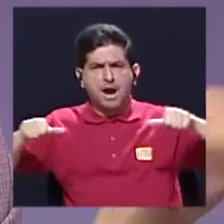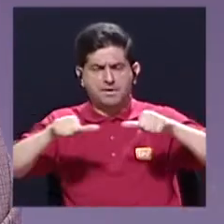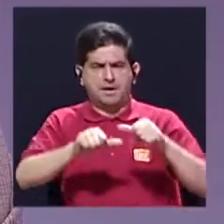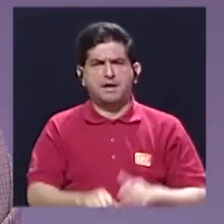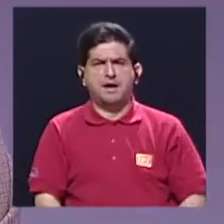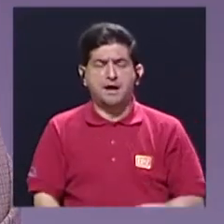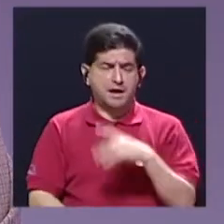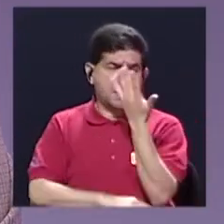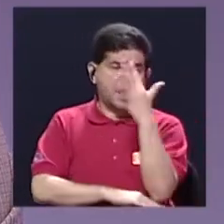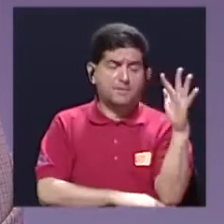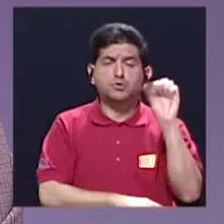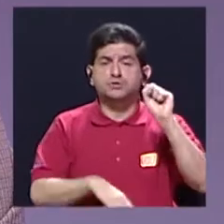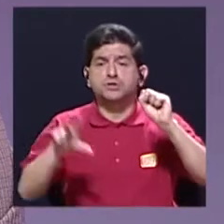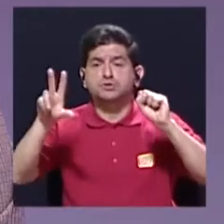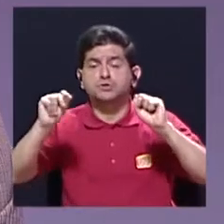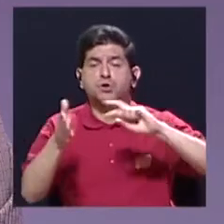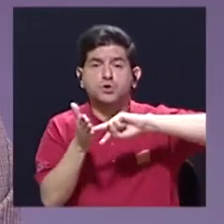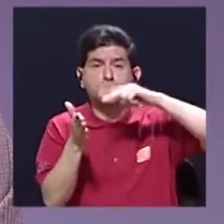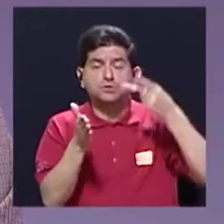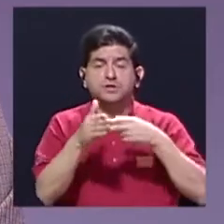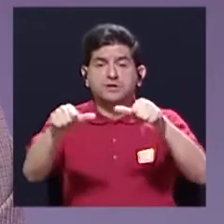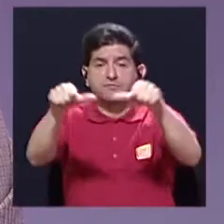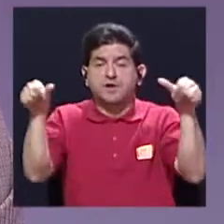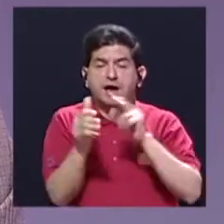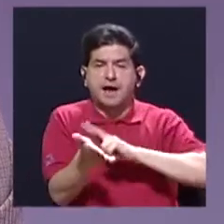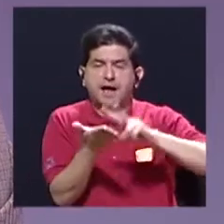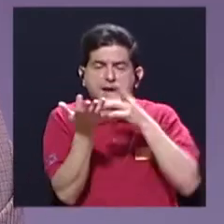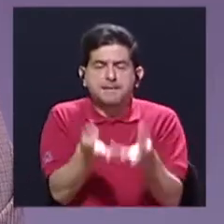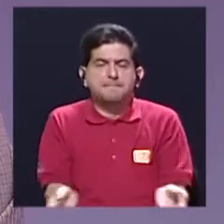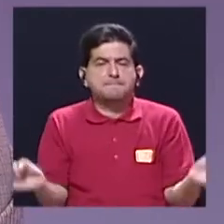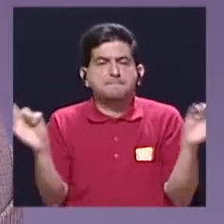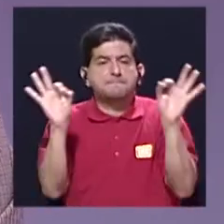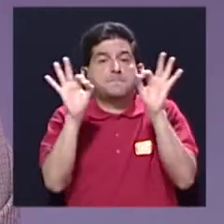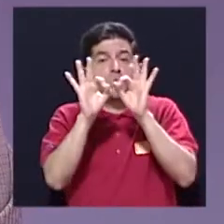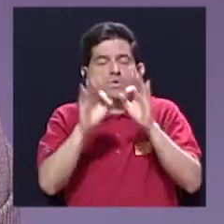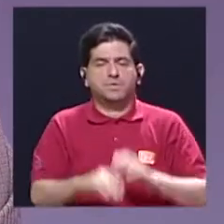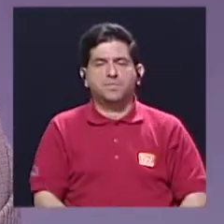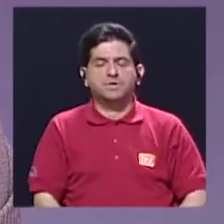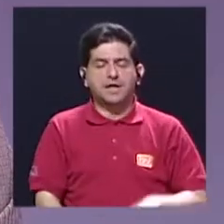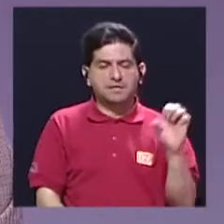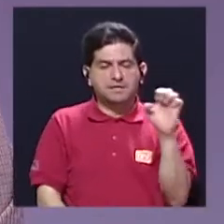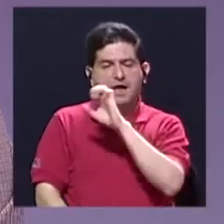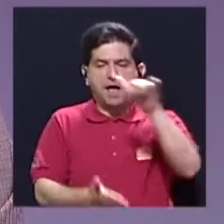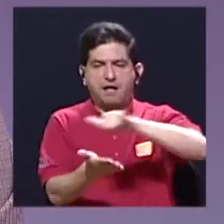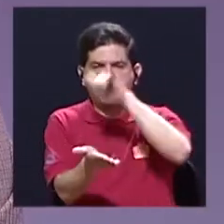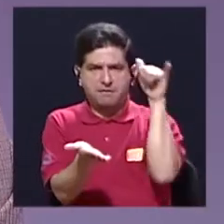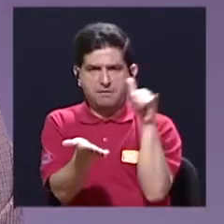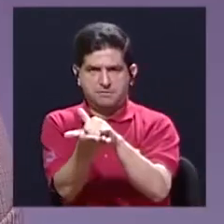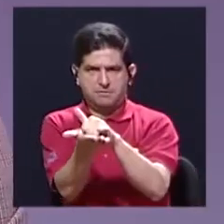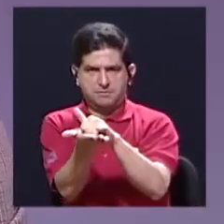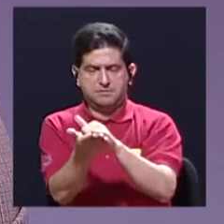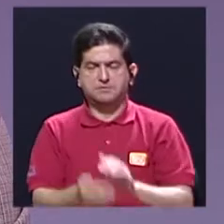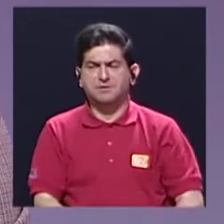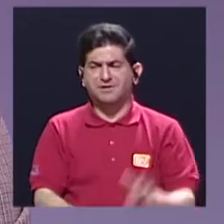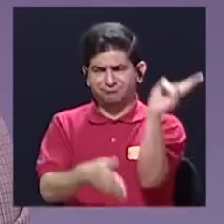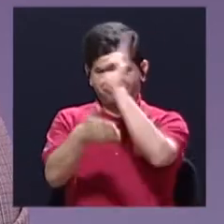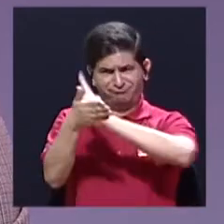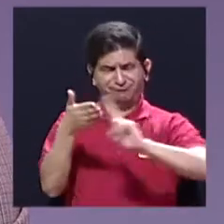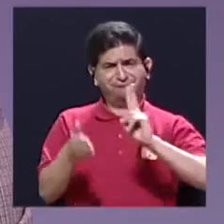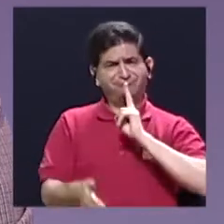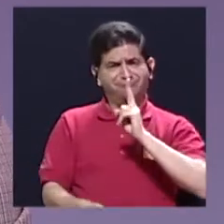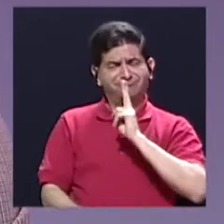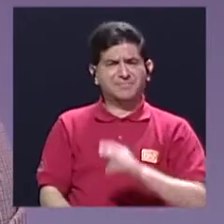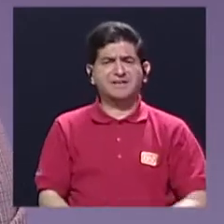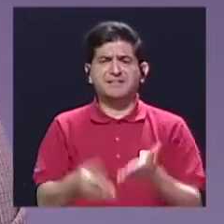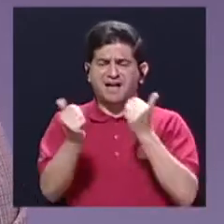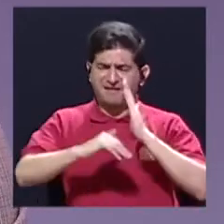sea bosque o no, representa un área verde importantísima para la zona este de San José. En realidad la universidad habla,